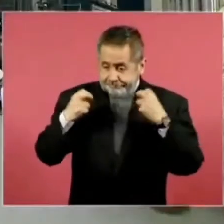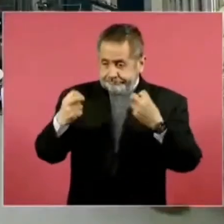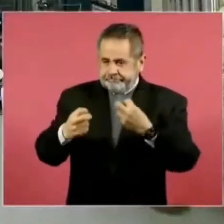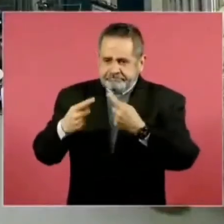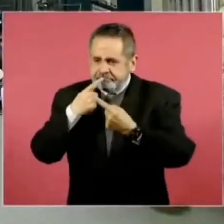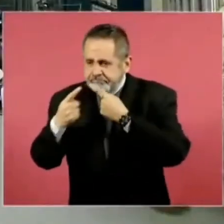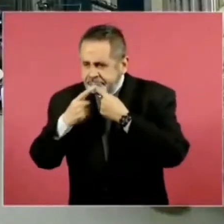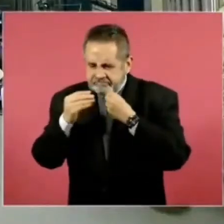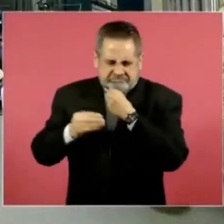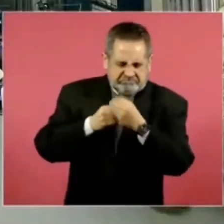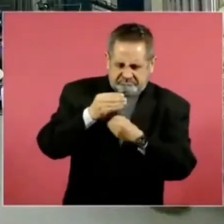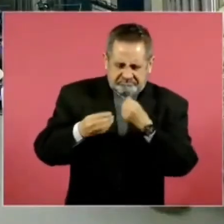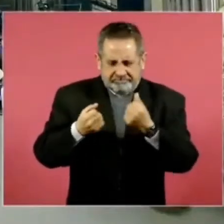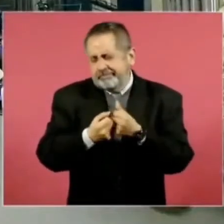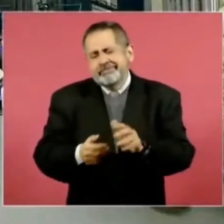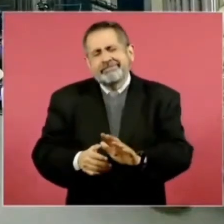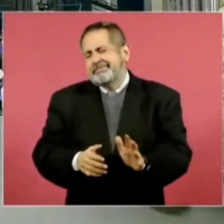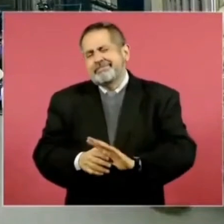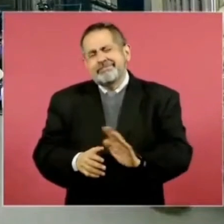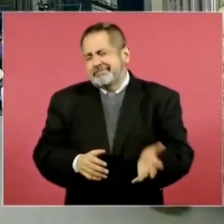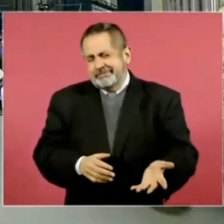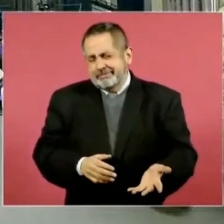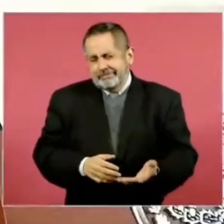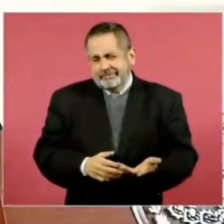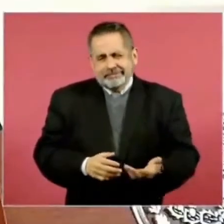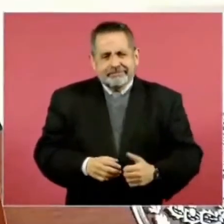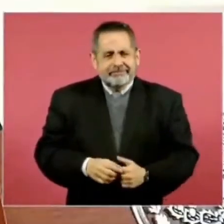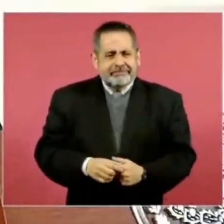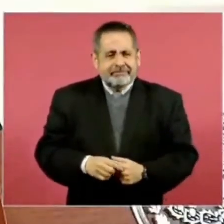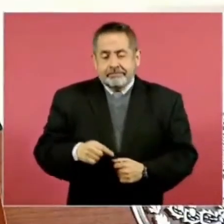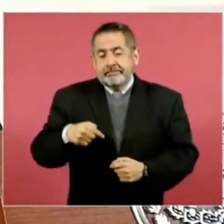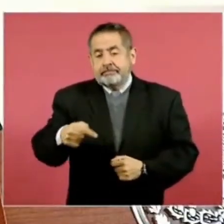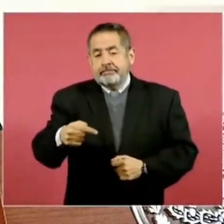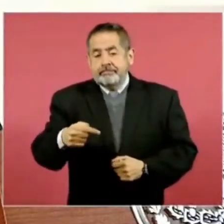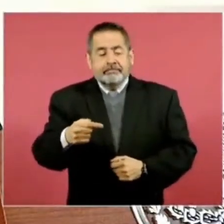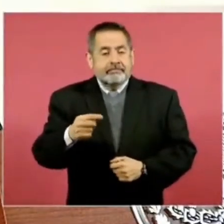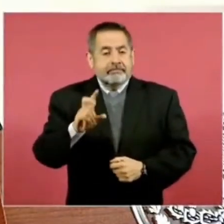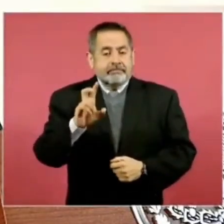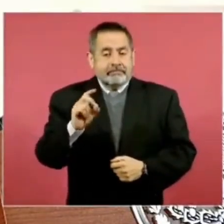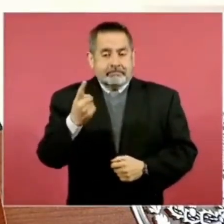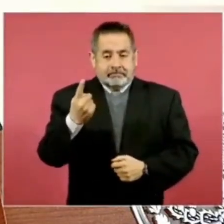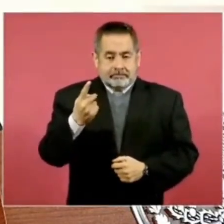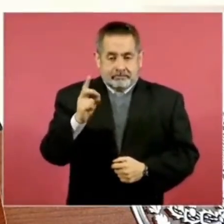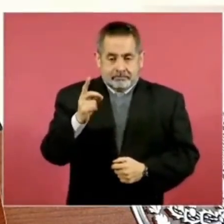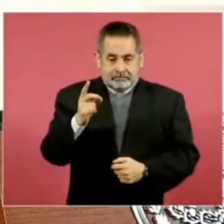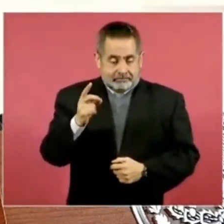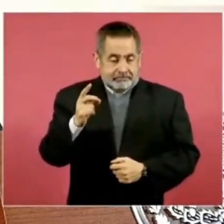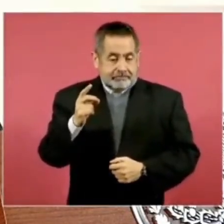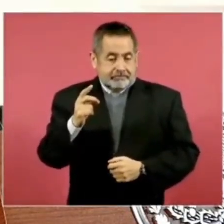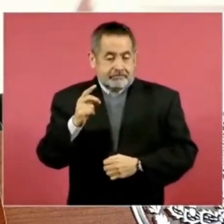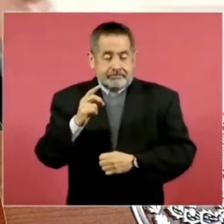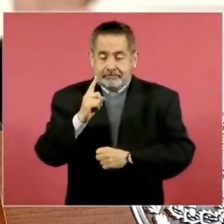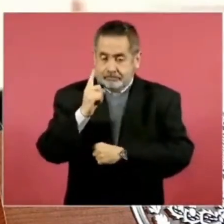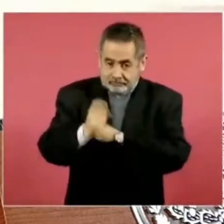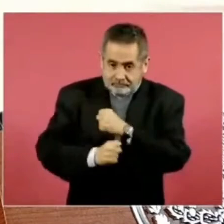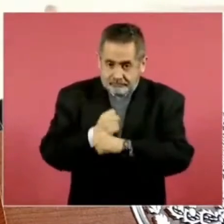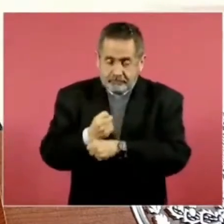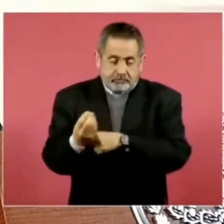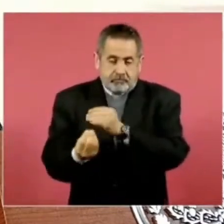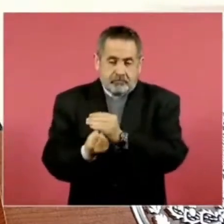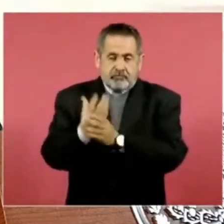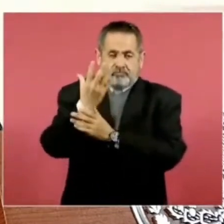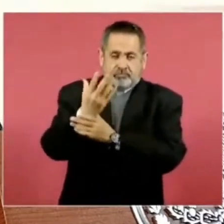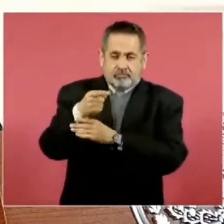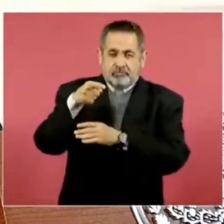Ahora la cena de fin de año, que se reúne la familia y que empiezan las discusiones, no hablemos de